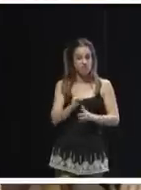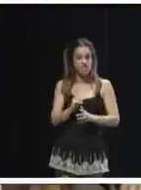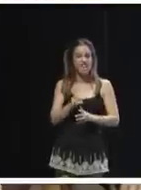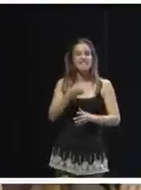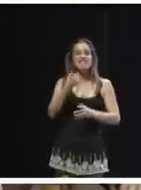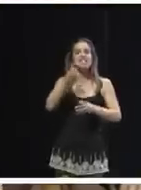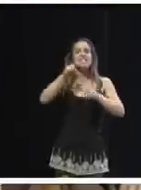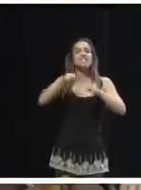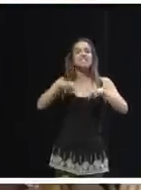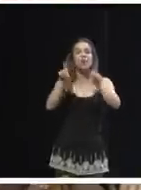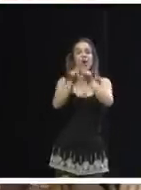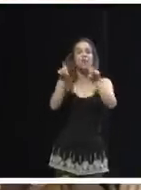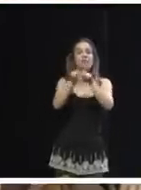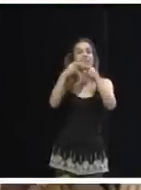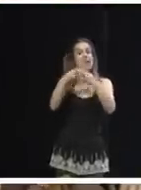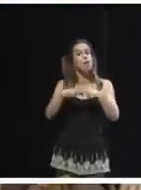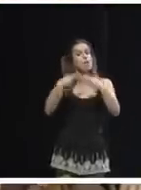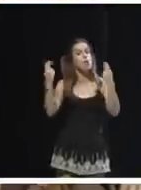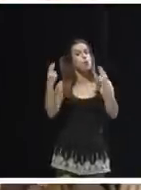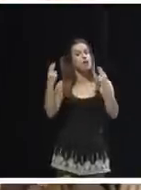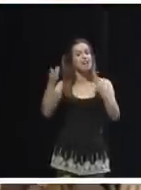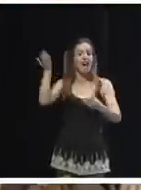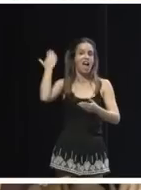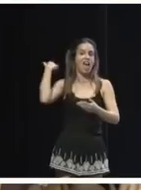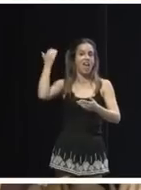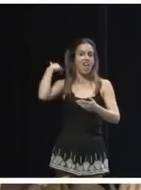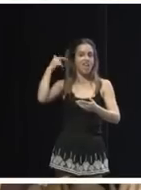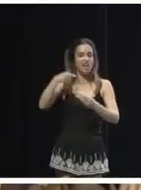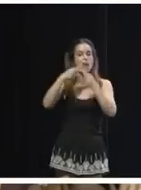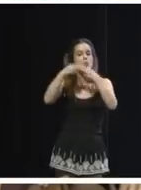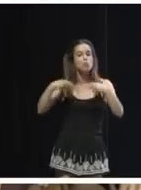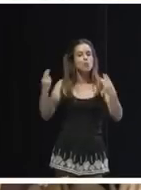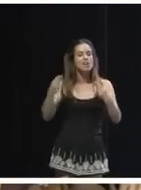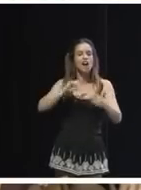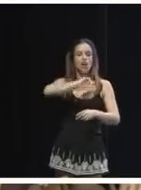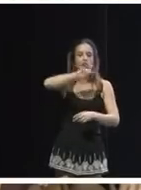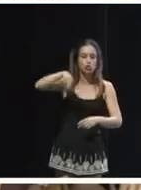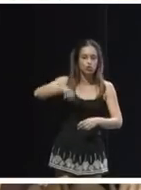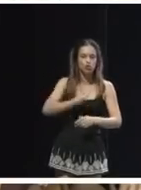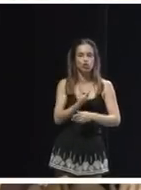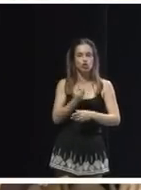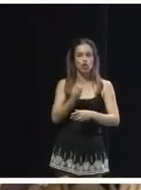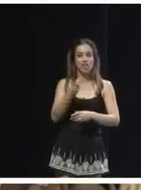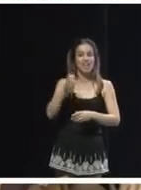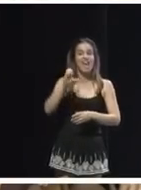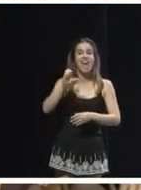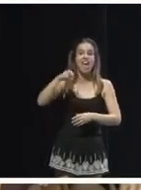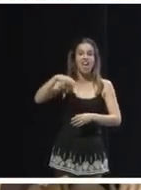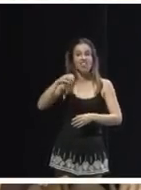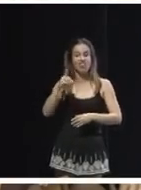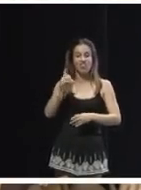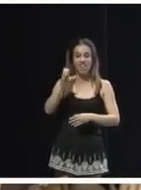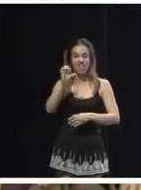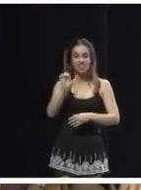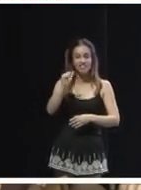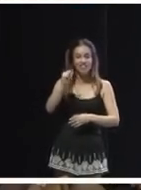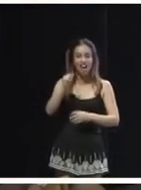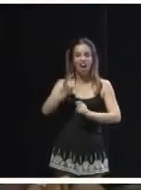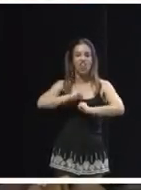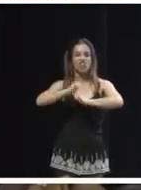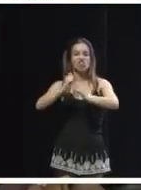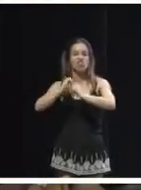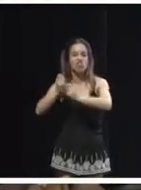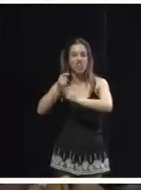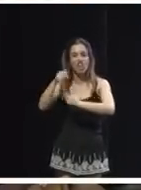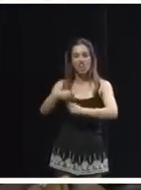empresa que era pública, que era de nosotros y de nosotras, como es Endesa, dé la cobertura que necesitan los